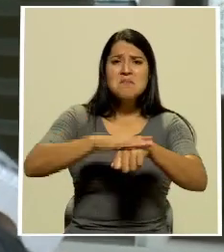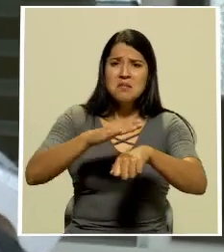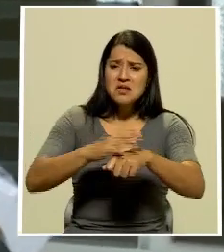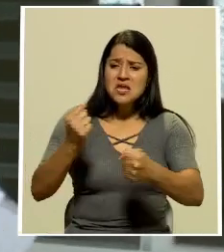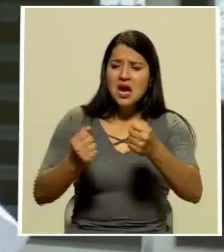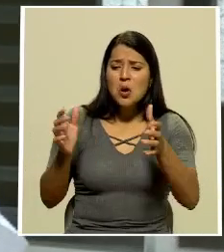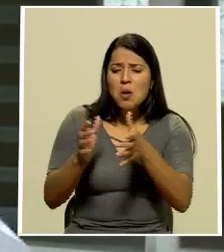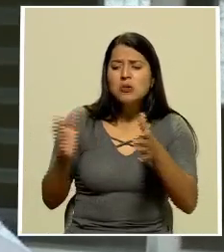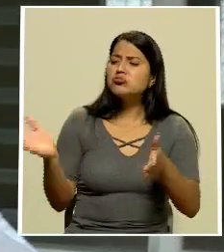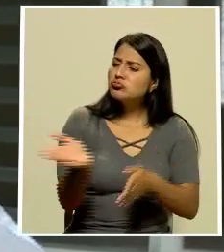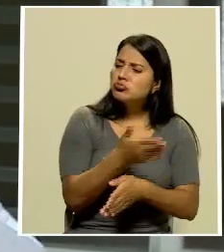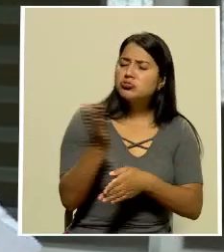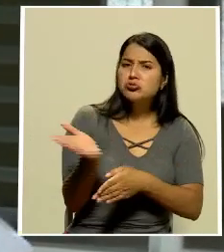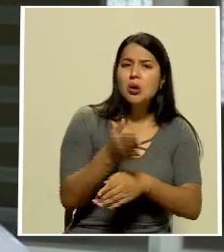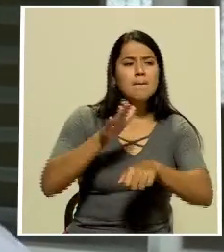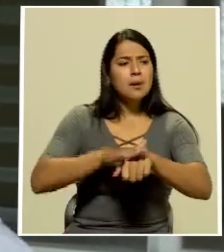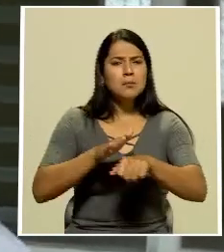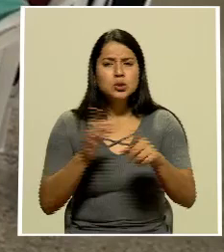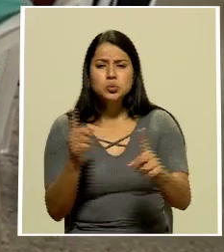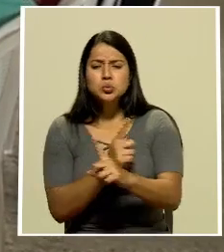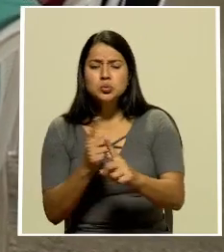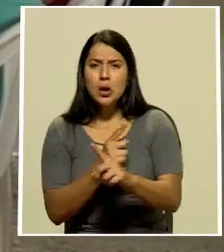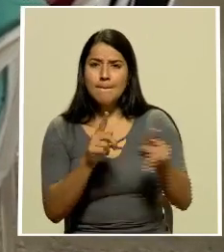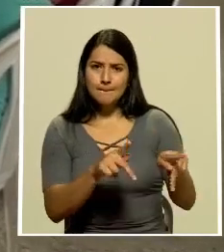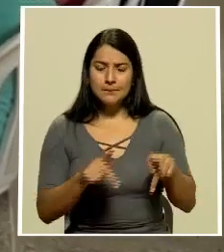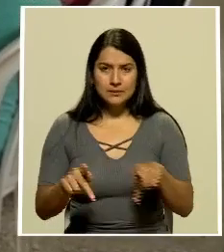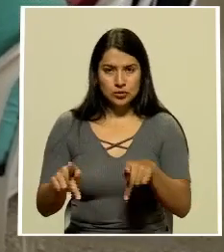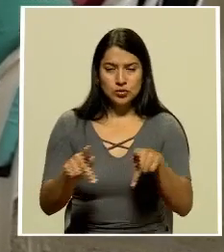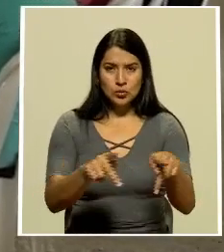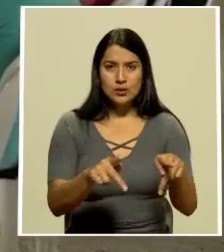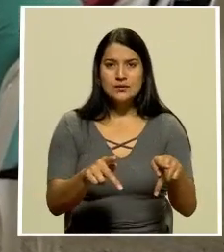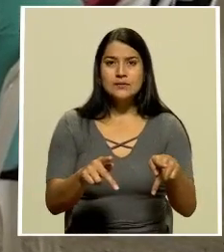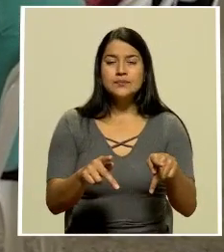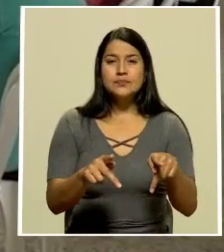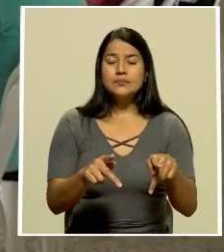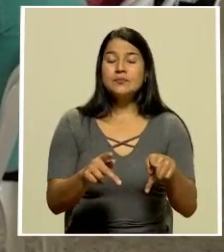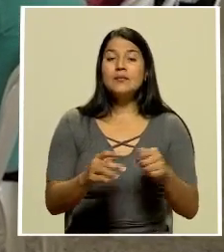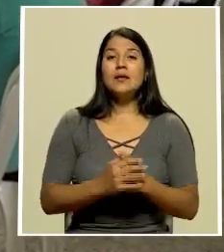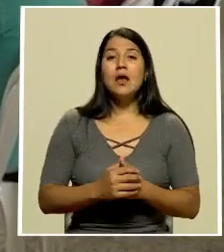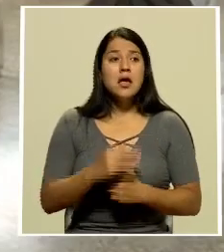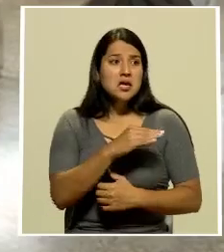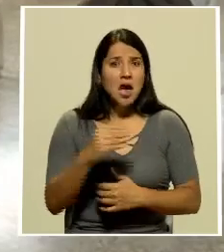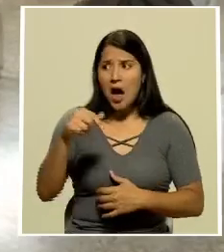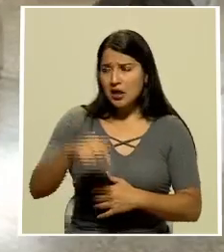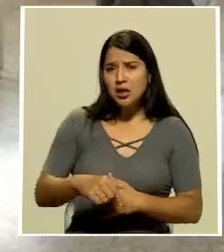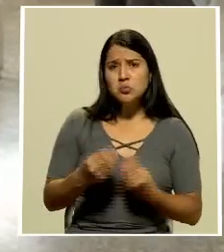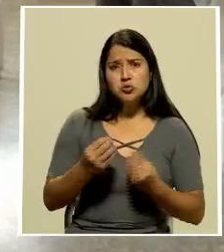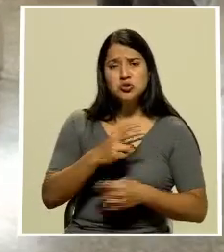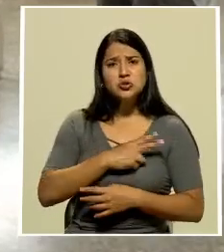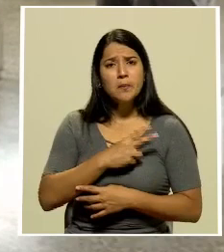pequeños, a la ciudadanía. Ha habido, digamos que apertura de